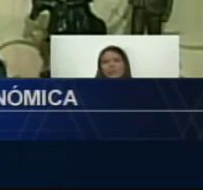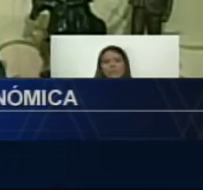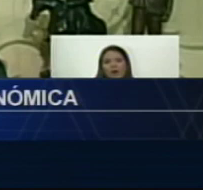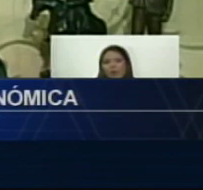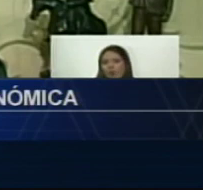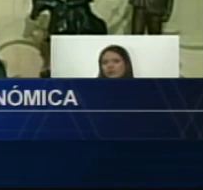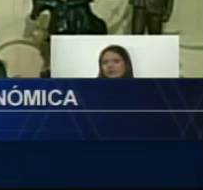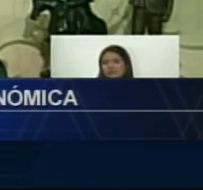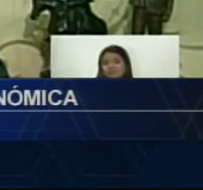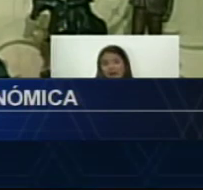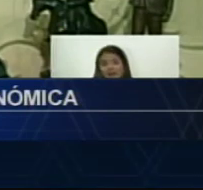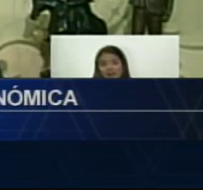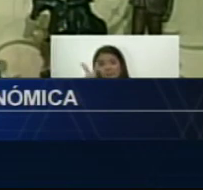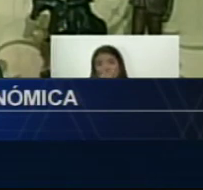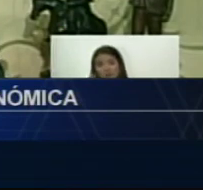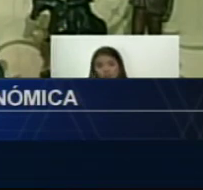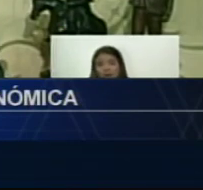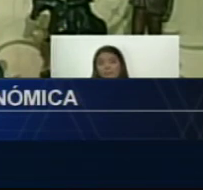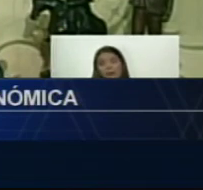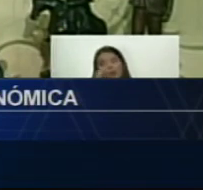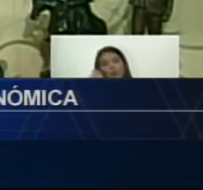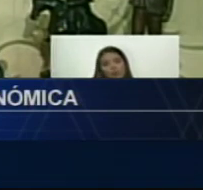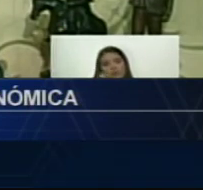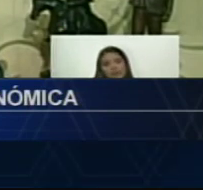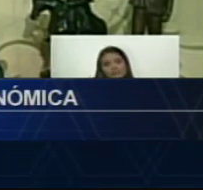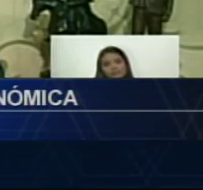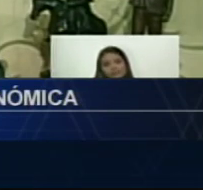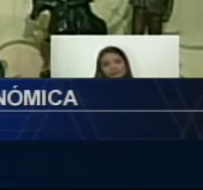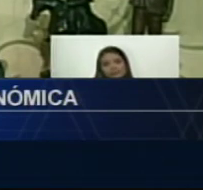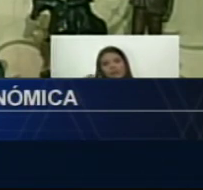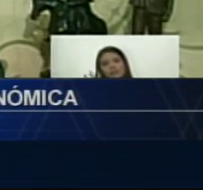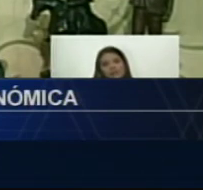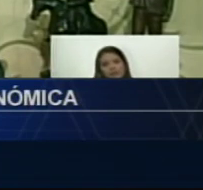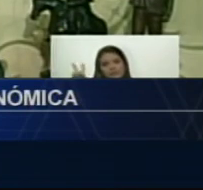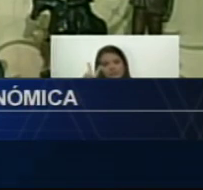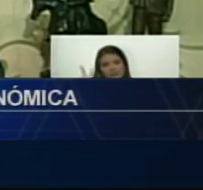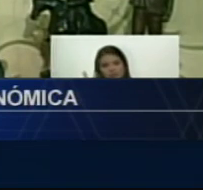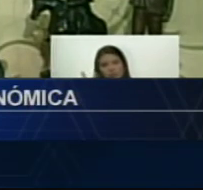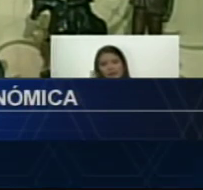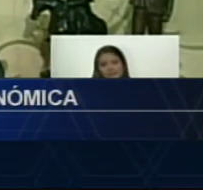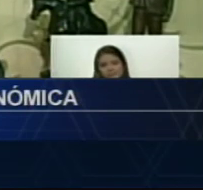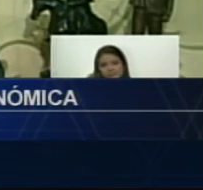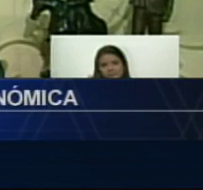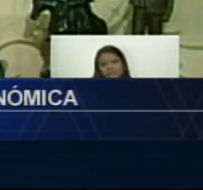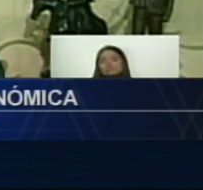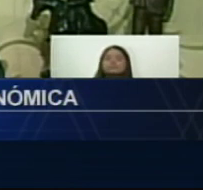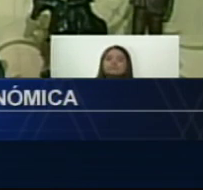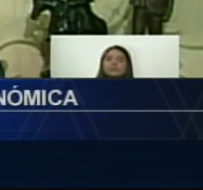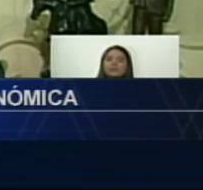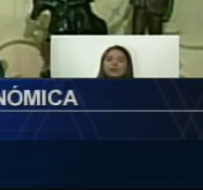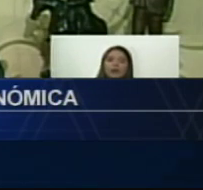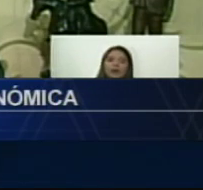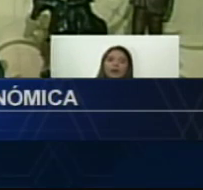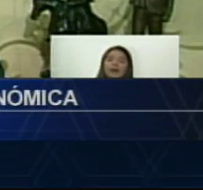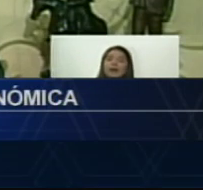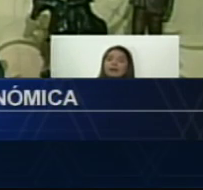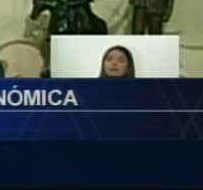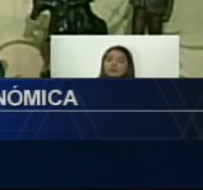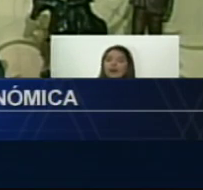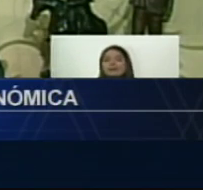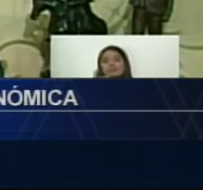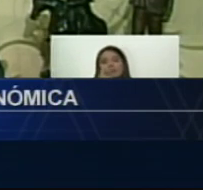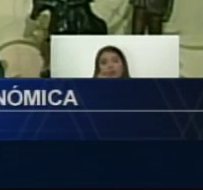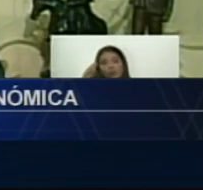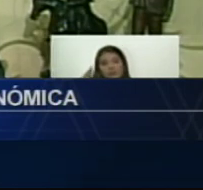en el país para la protección de la moneda nacional. Artículo 5. Los poderes públicos, los órganos de seguridad